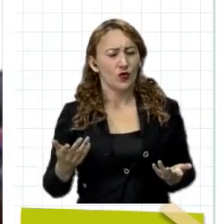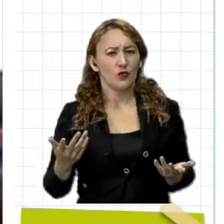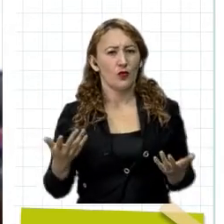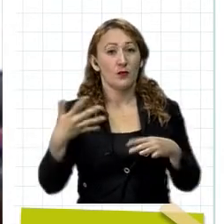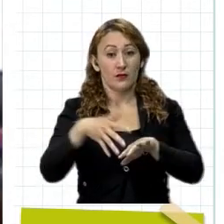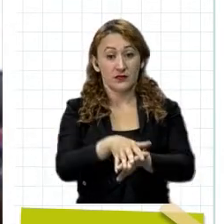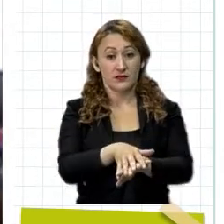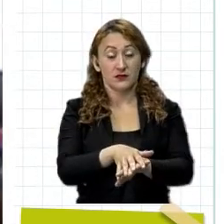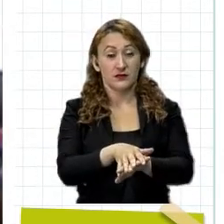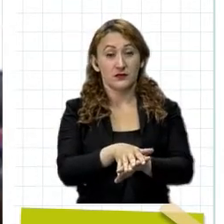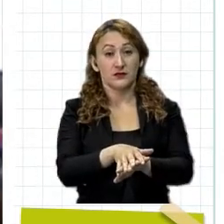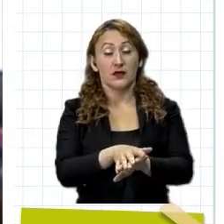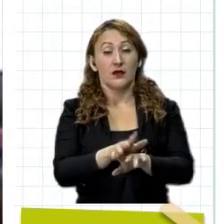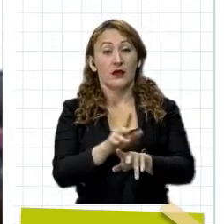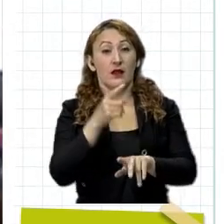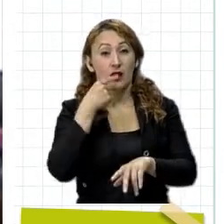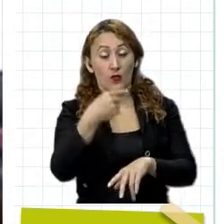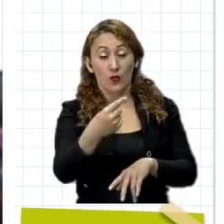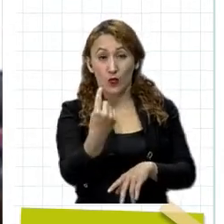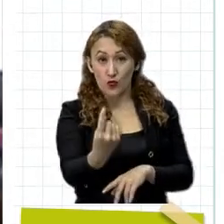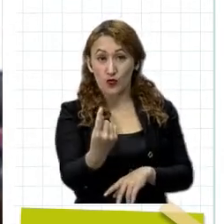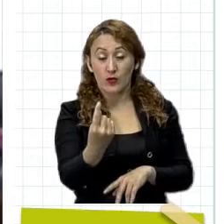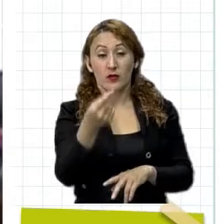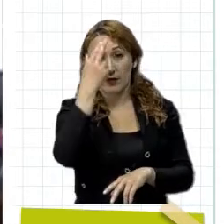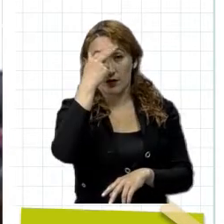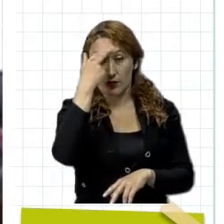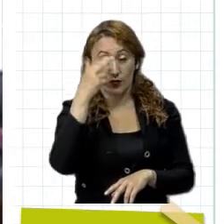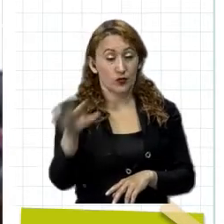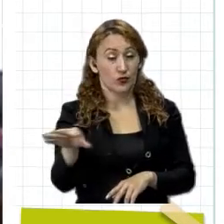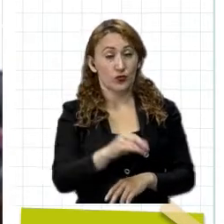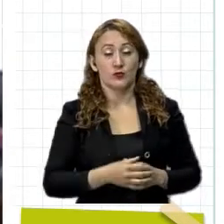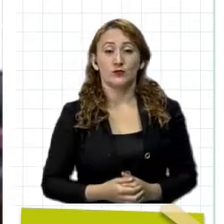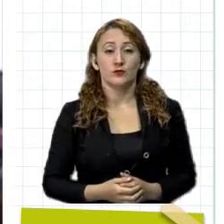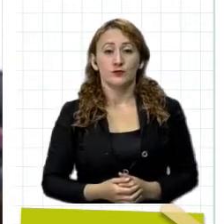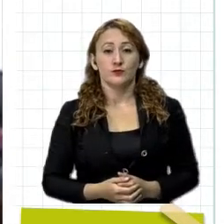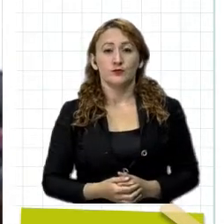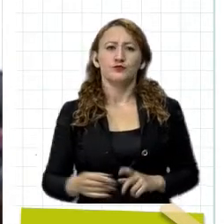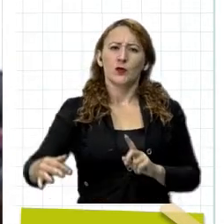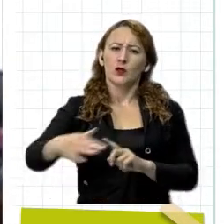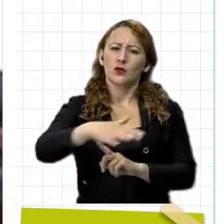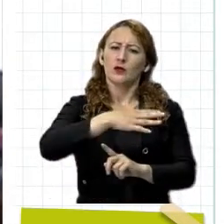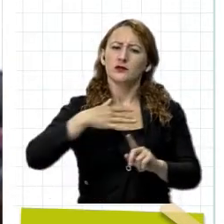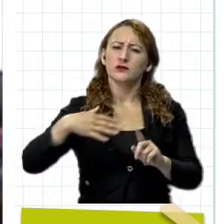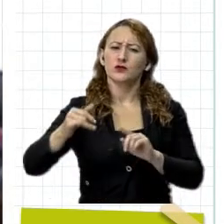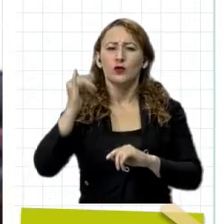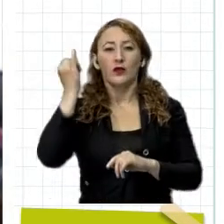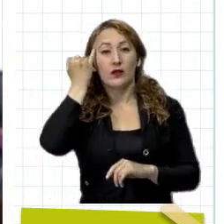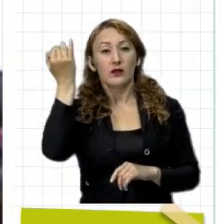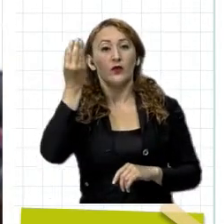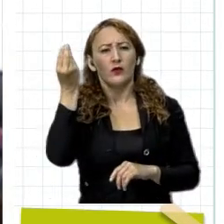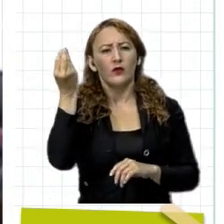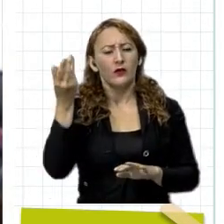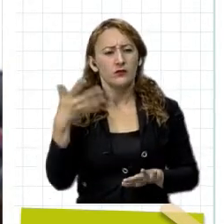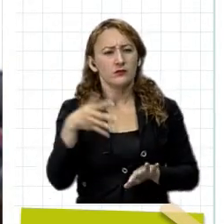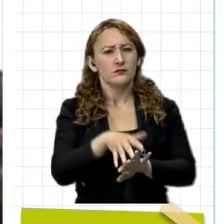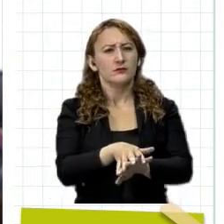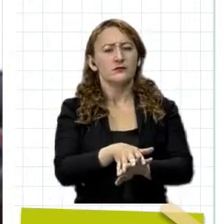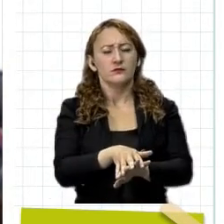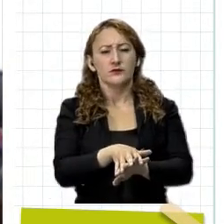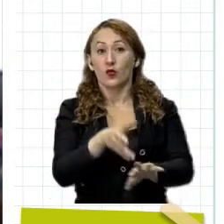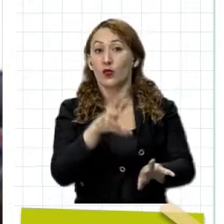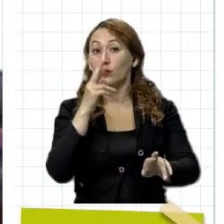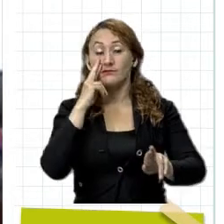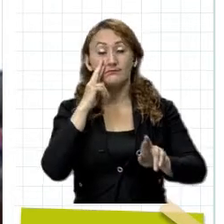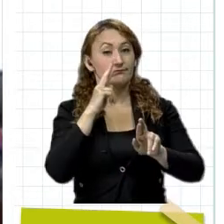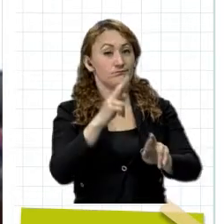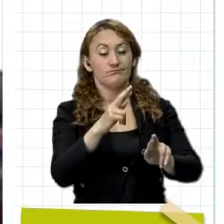mestiza, monolingüe y católica. Si bien el contexto de la ideología del mestizaje no reconocía